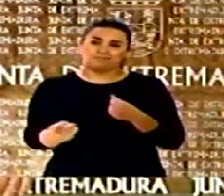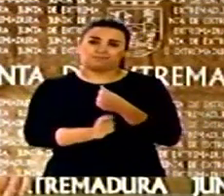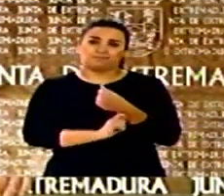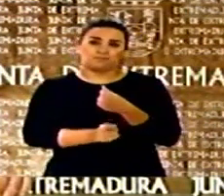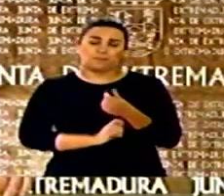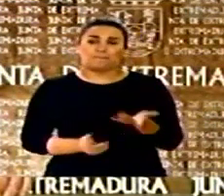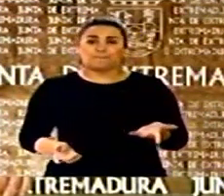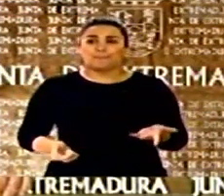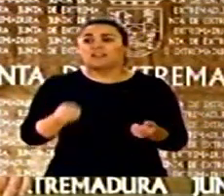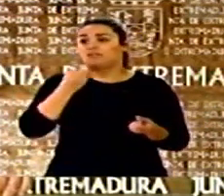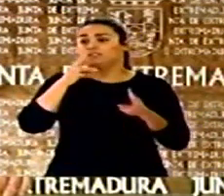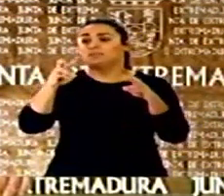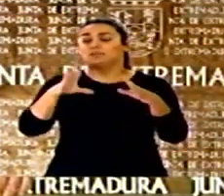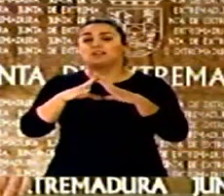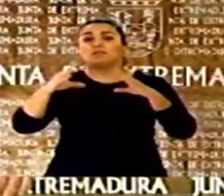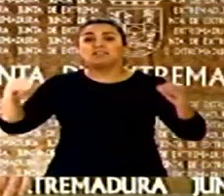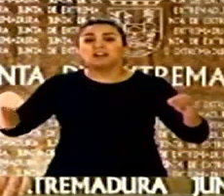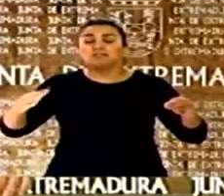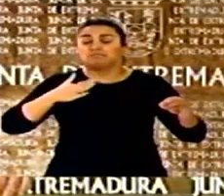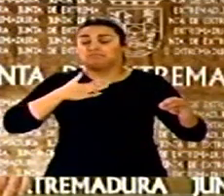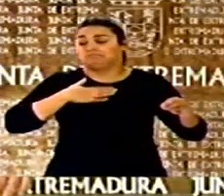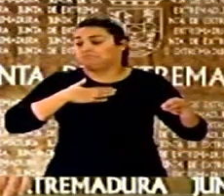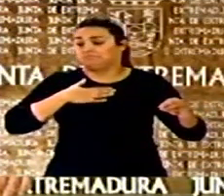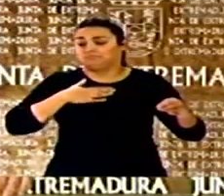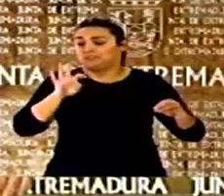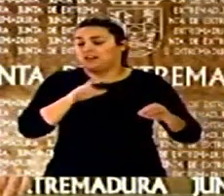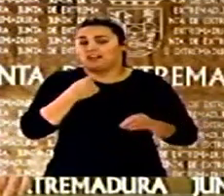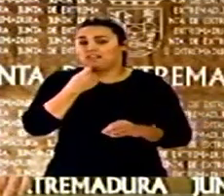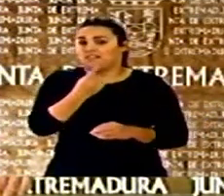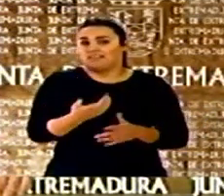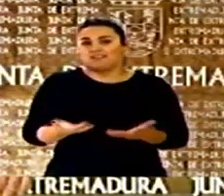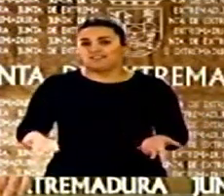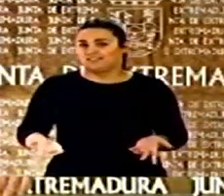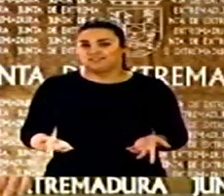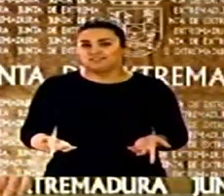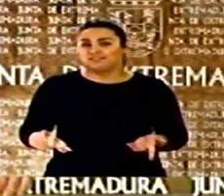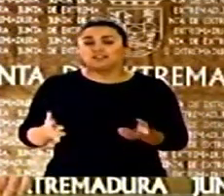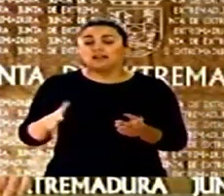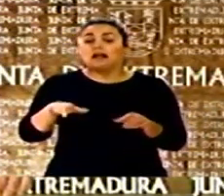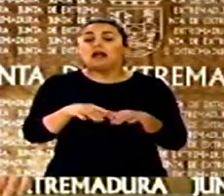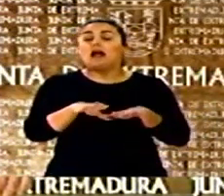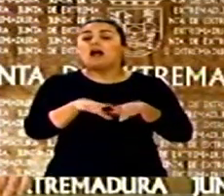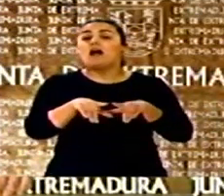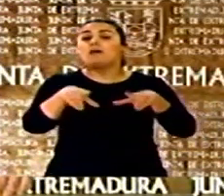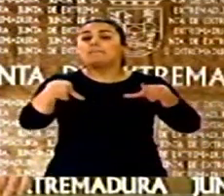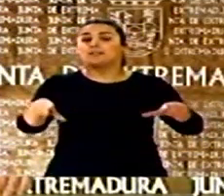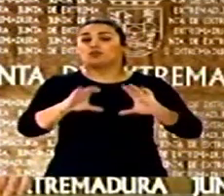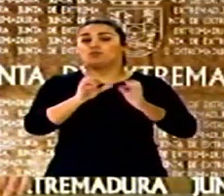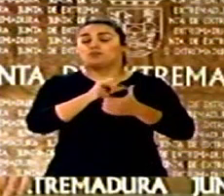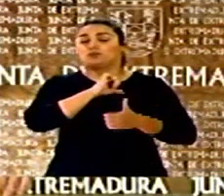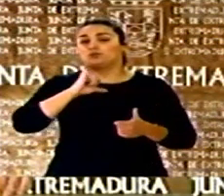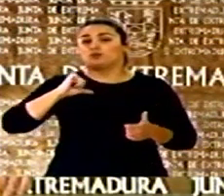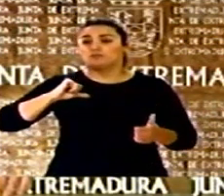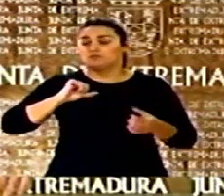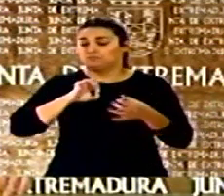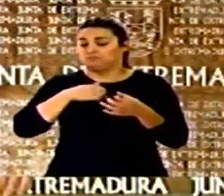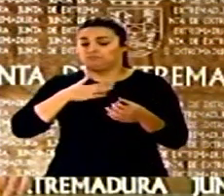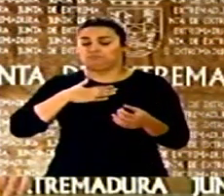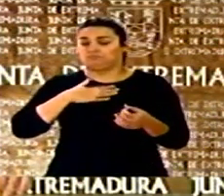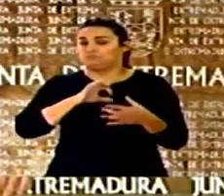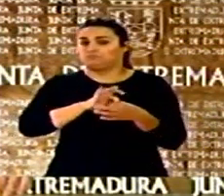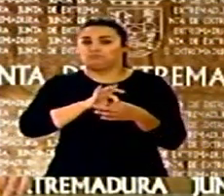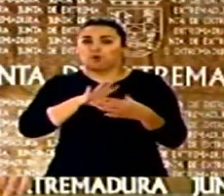Están pretendiendo disminuirse en el conjunto, es decir, y van a acabarlo consiguiendo, si no al tiempo, van a conseguir disminuir tanto que